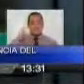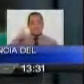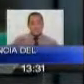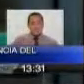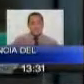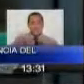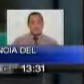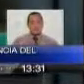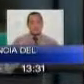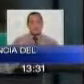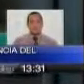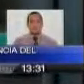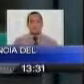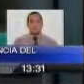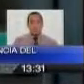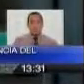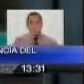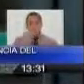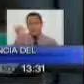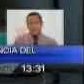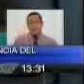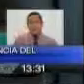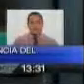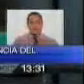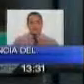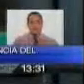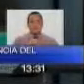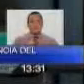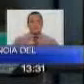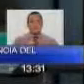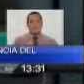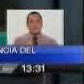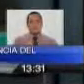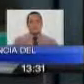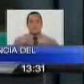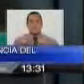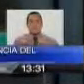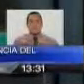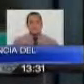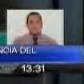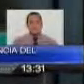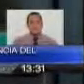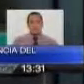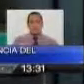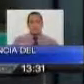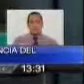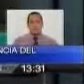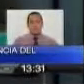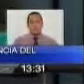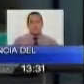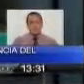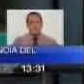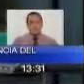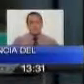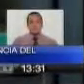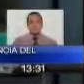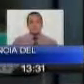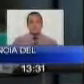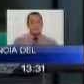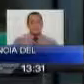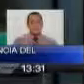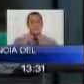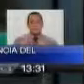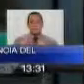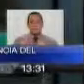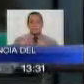necesario. No hay que olvidar que en el juicio internacional también se involucra al Poder Judicial. Es decir,